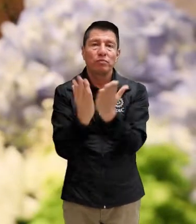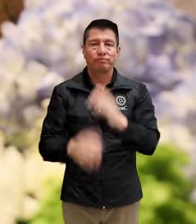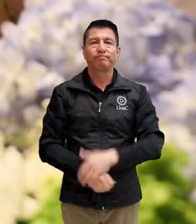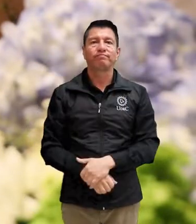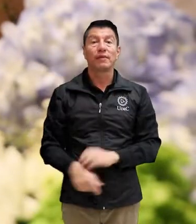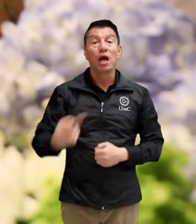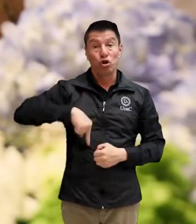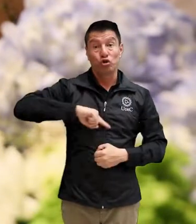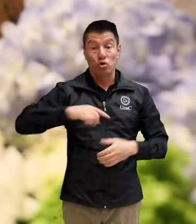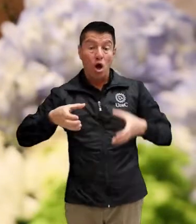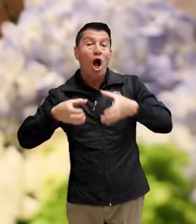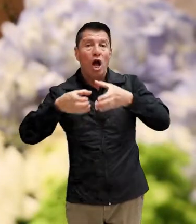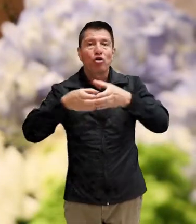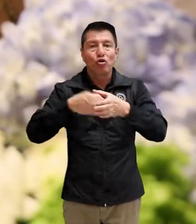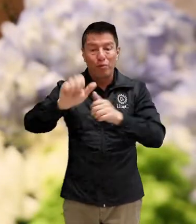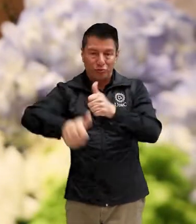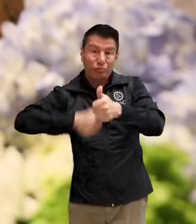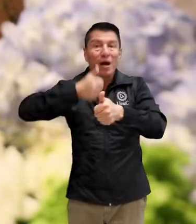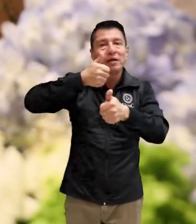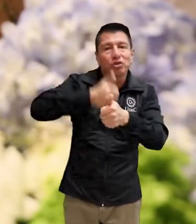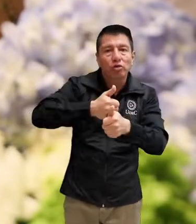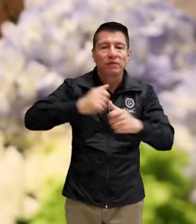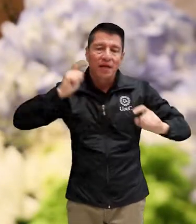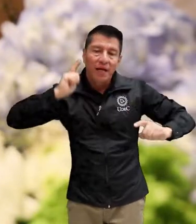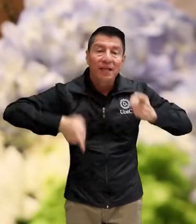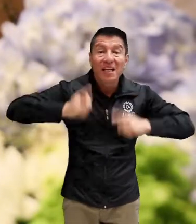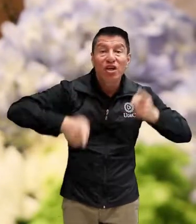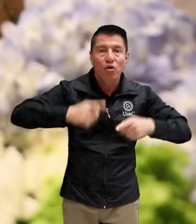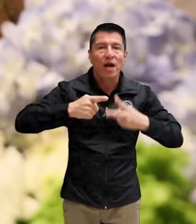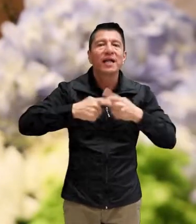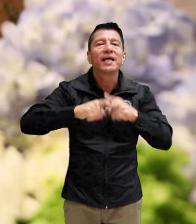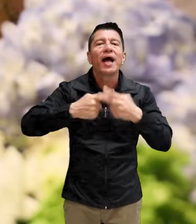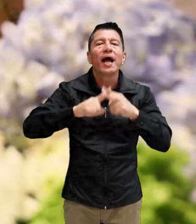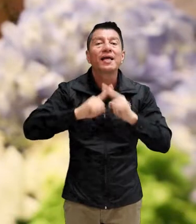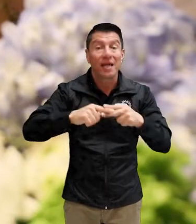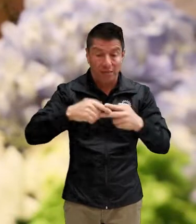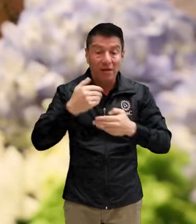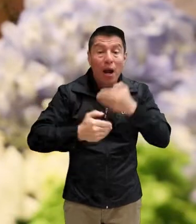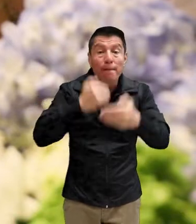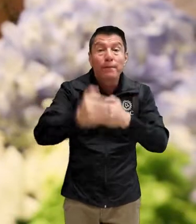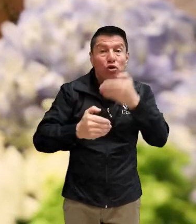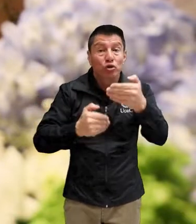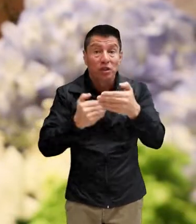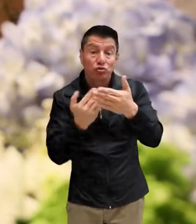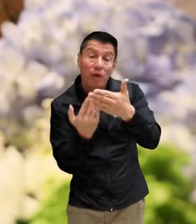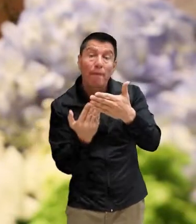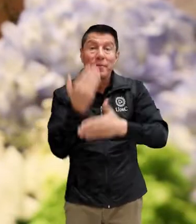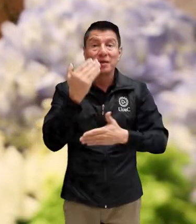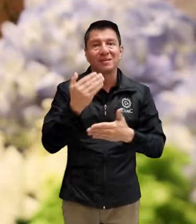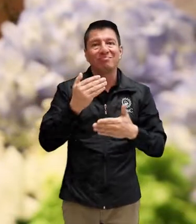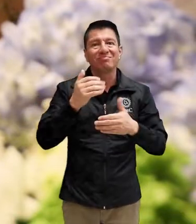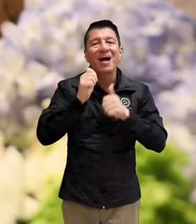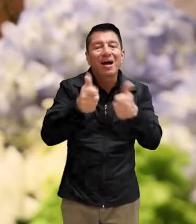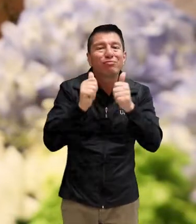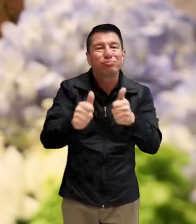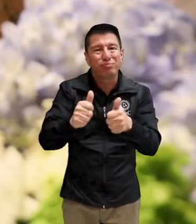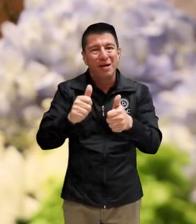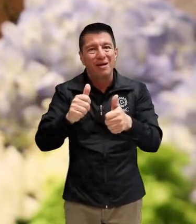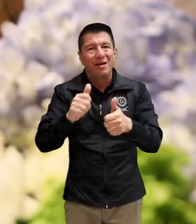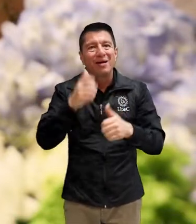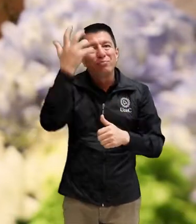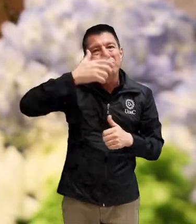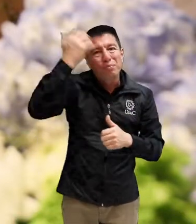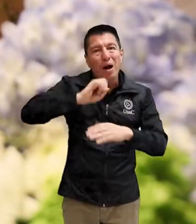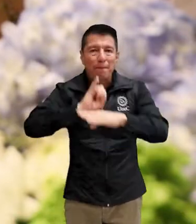que dirigió el taller de preparación para el proceso de ponderación institucional. El objetivo de este taller consistió